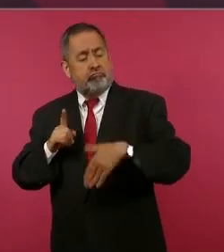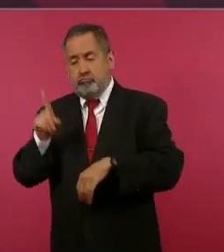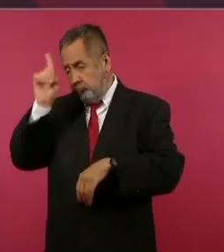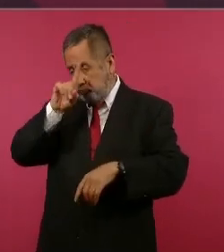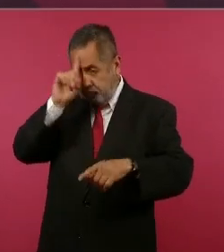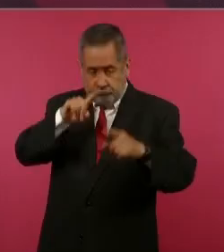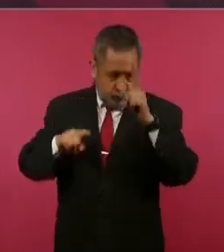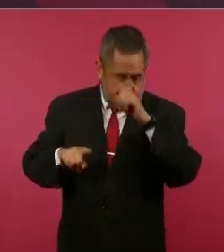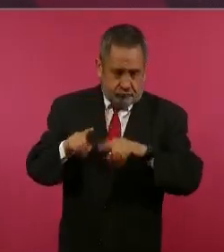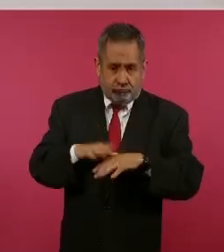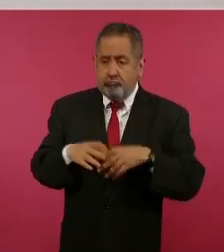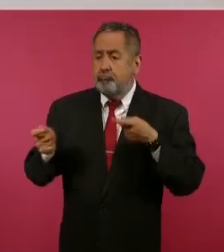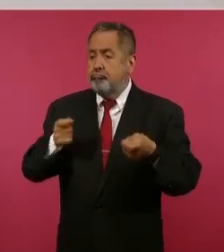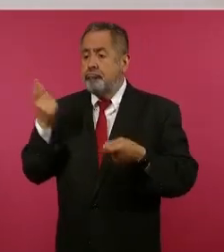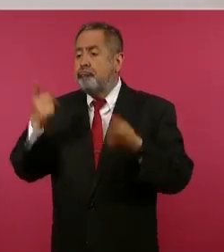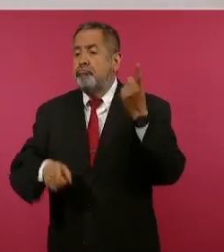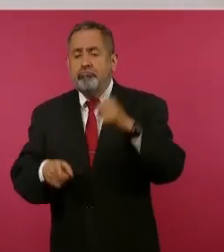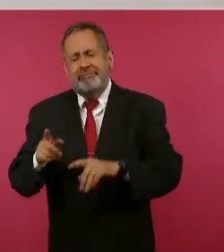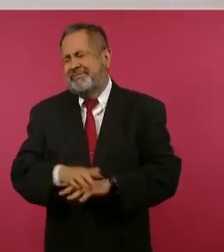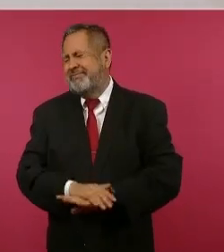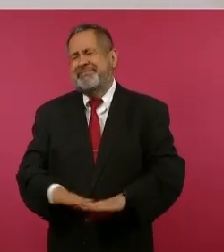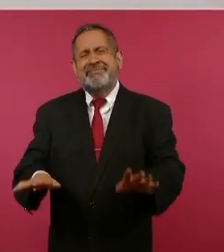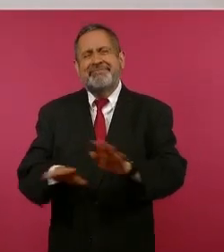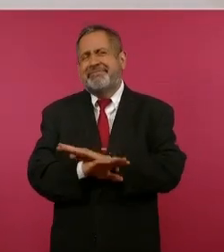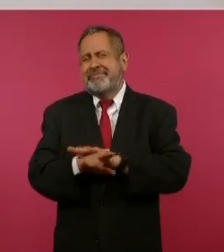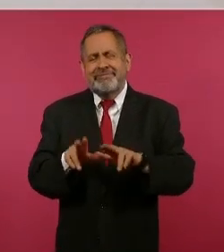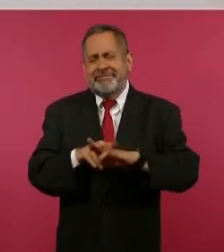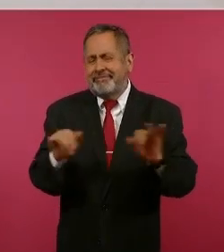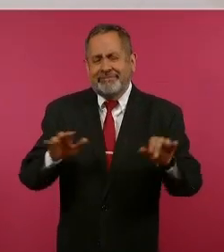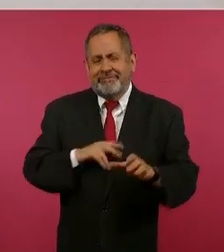mucho menos cacique.